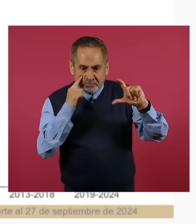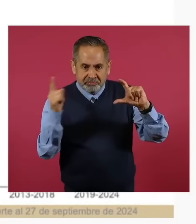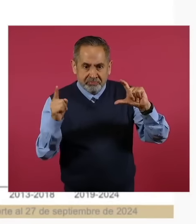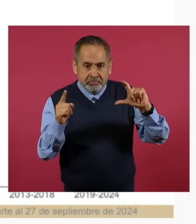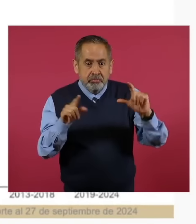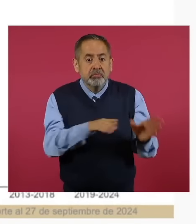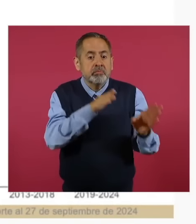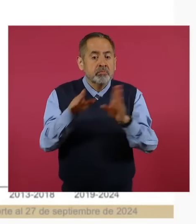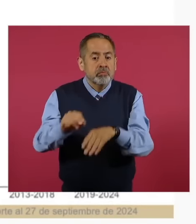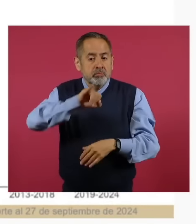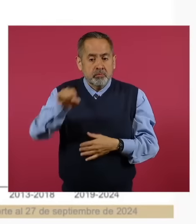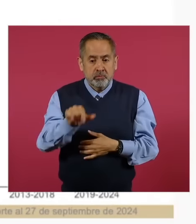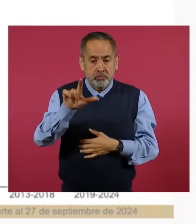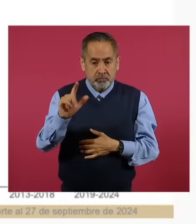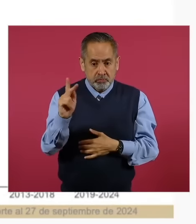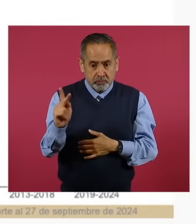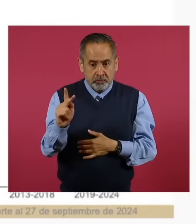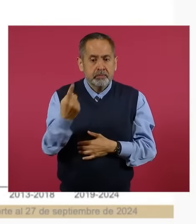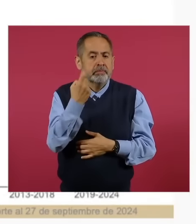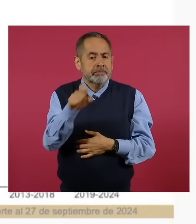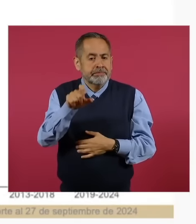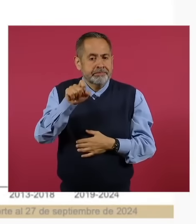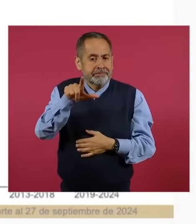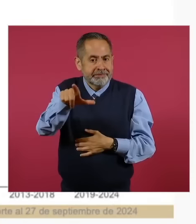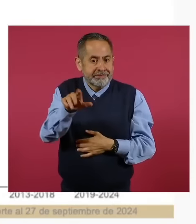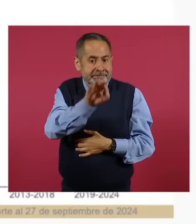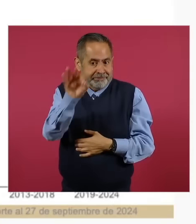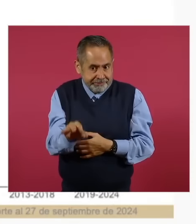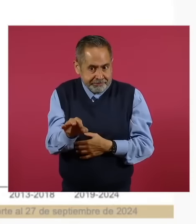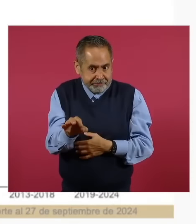Con López Portillo 127%.